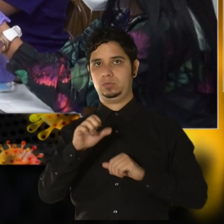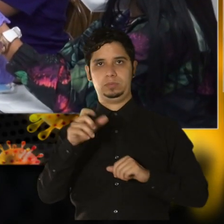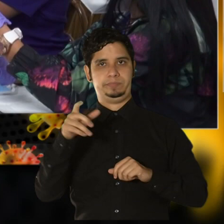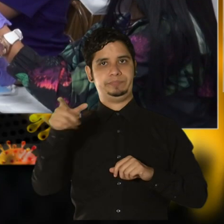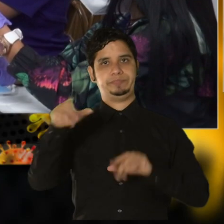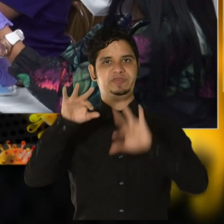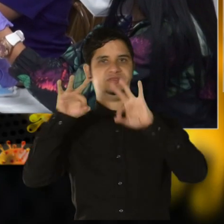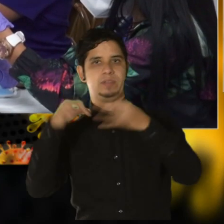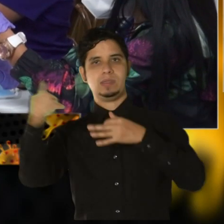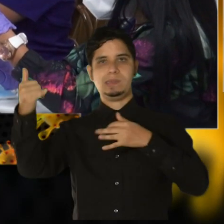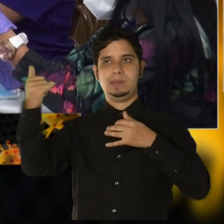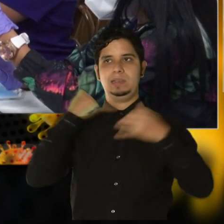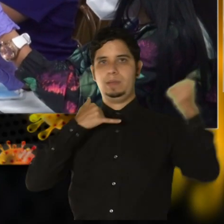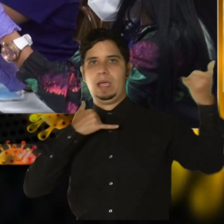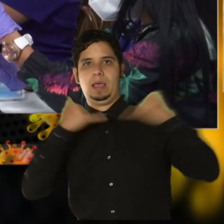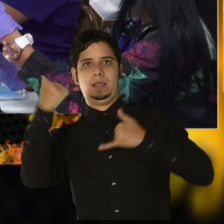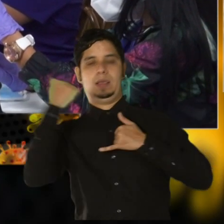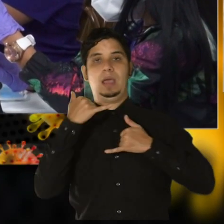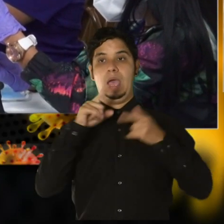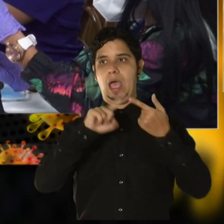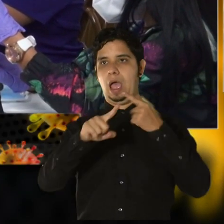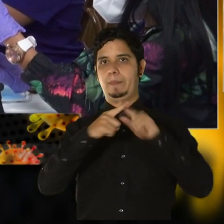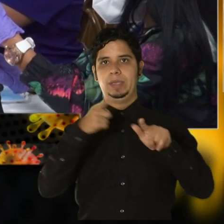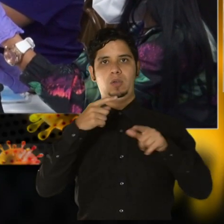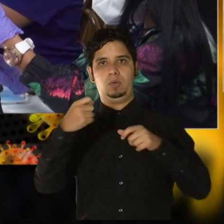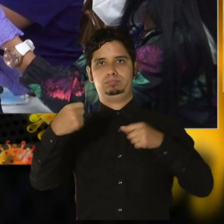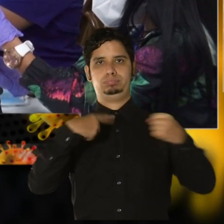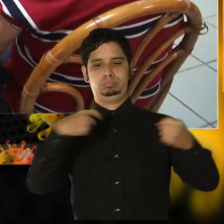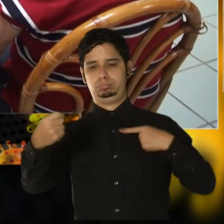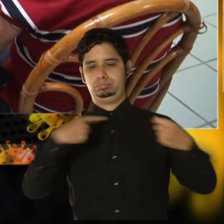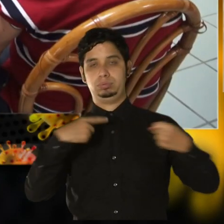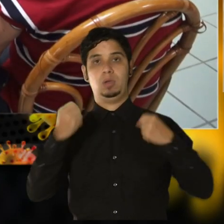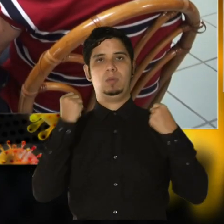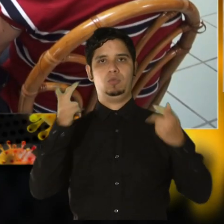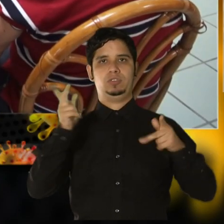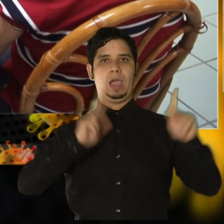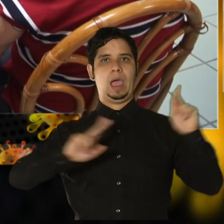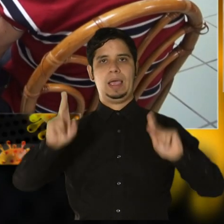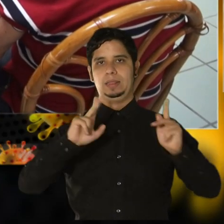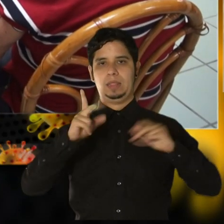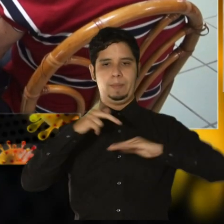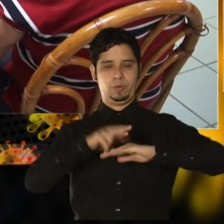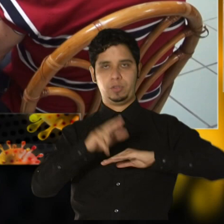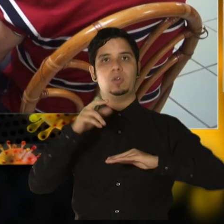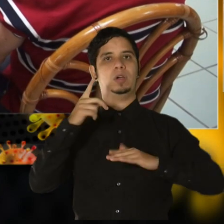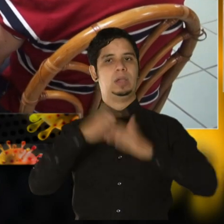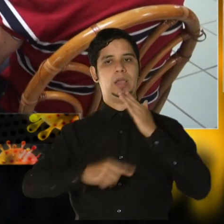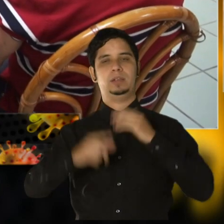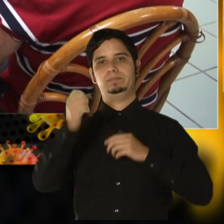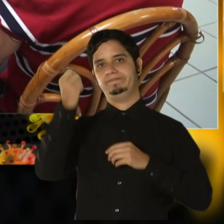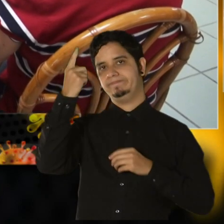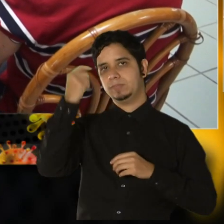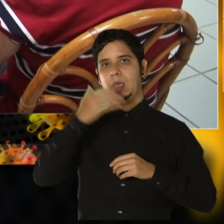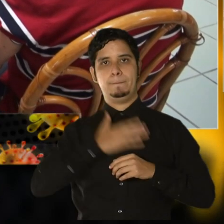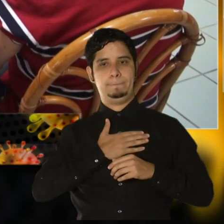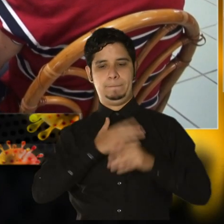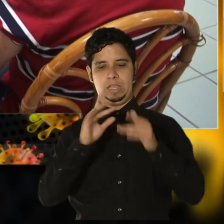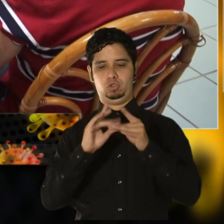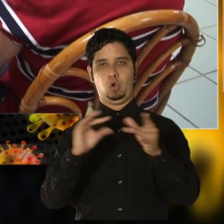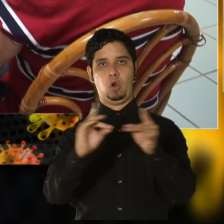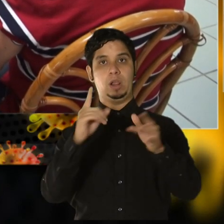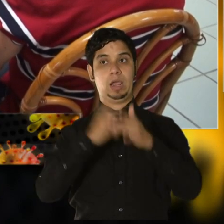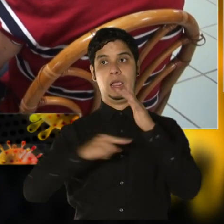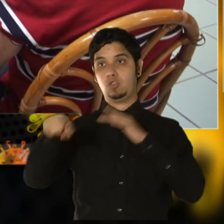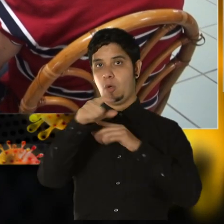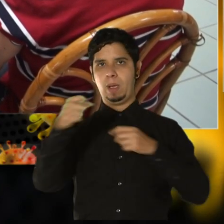los mensajes, sino muchas amistades y mucha gente de Puerto Rico que conoció mi historia y que me saturaban las redes y me escribían y